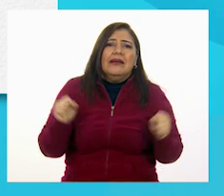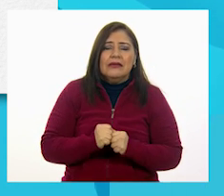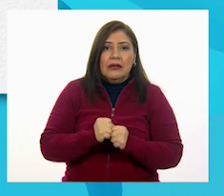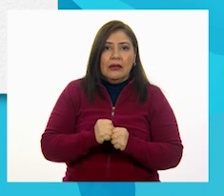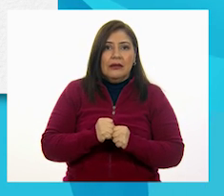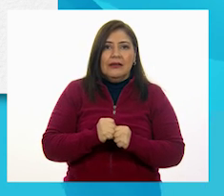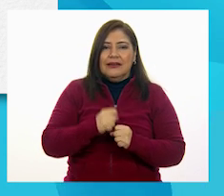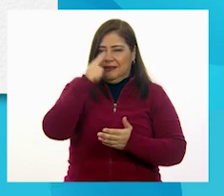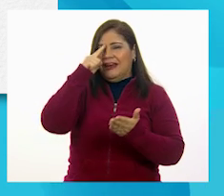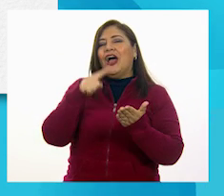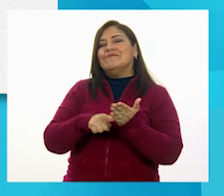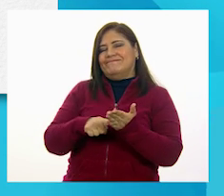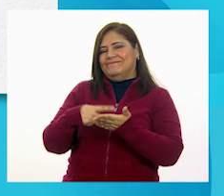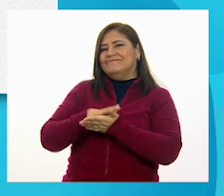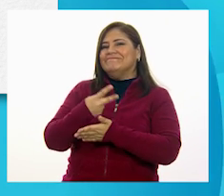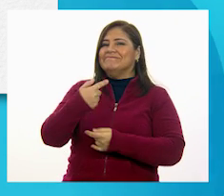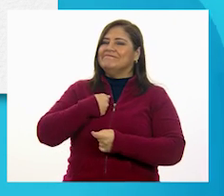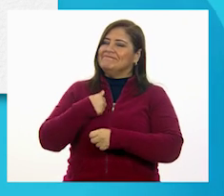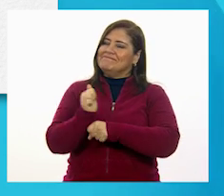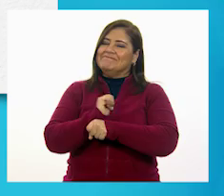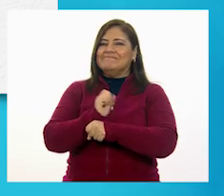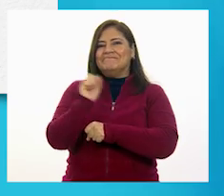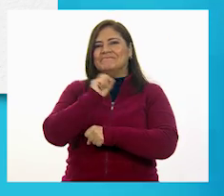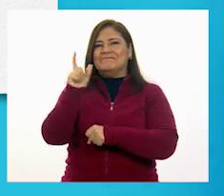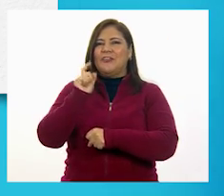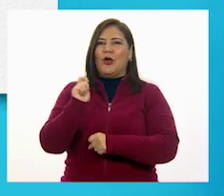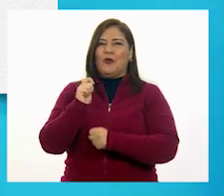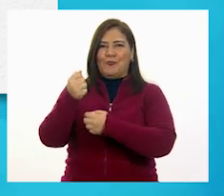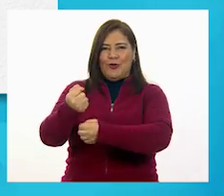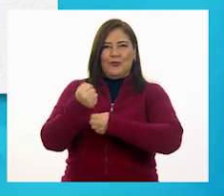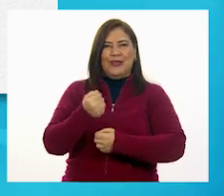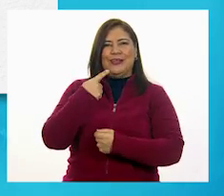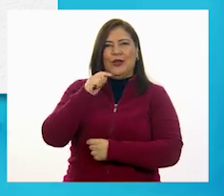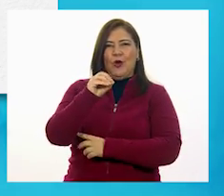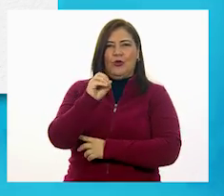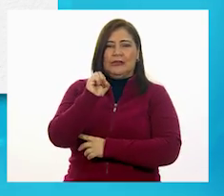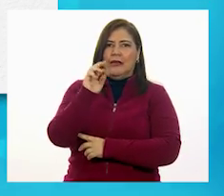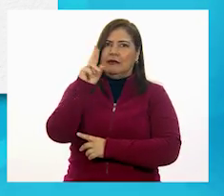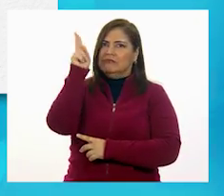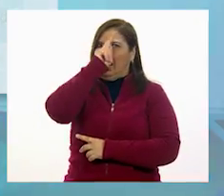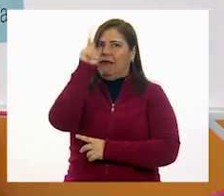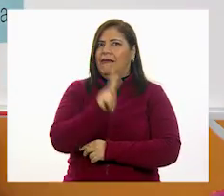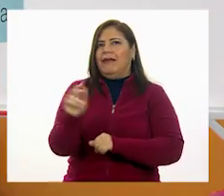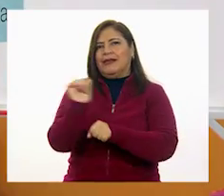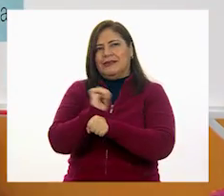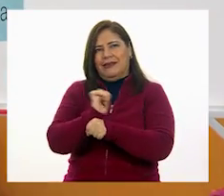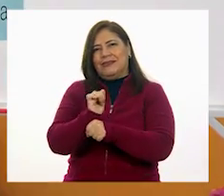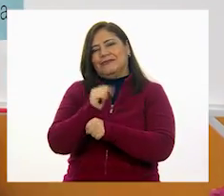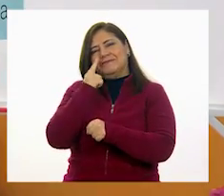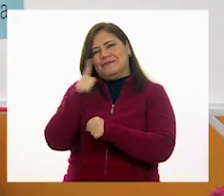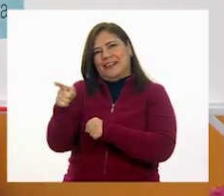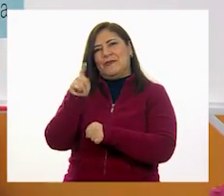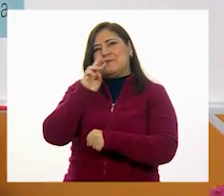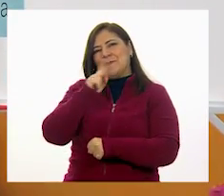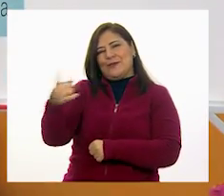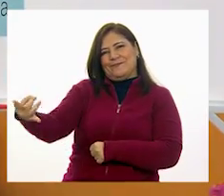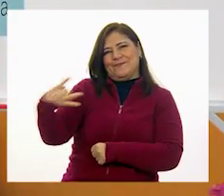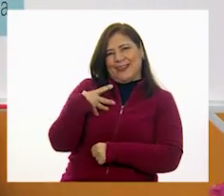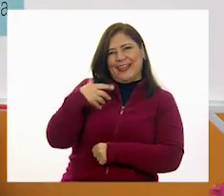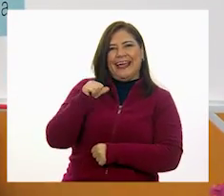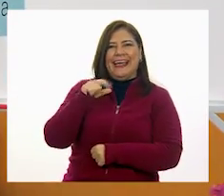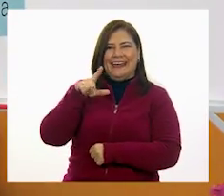Creo que me gané el Oscar. El Oscar, definitivamente. El Oscar al peor actor después de tener aquí a Alexia.